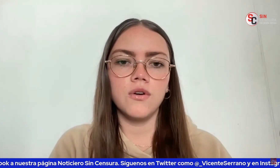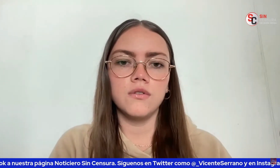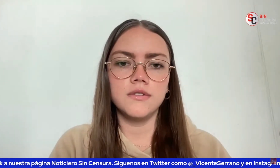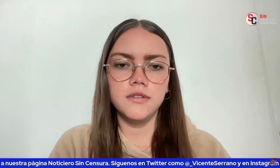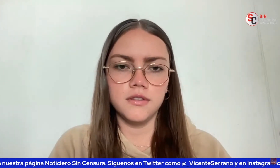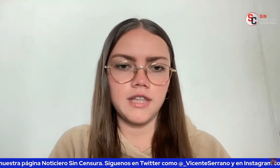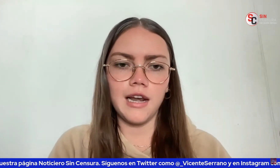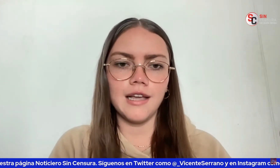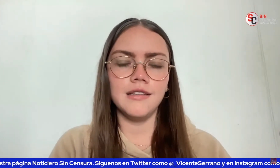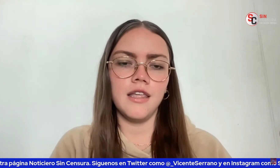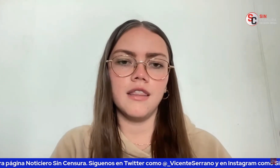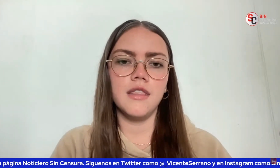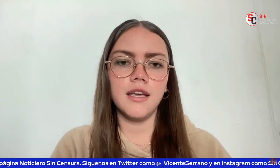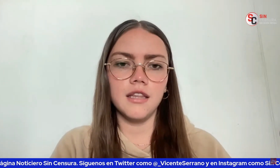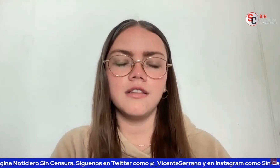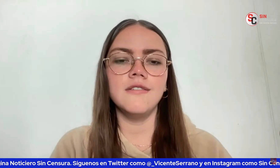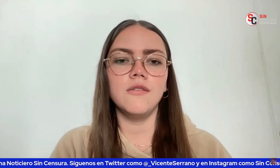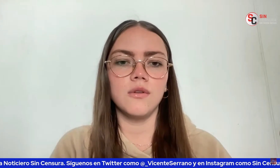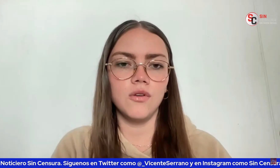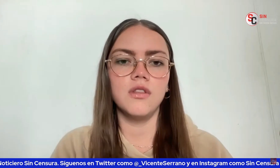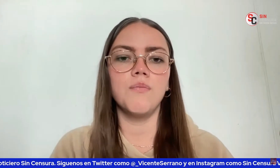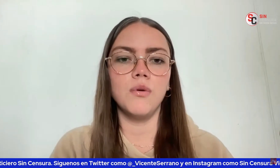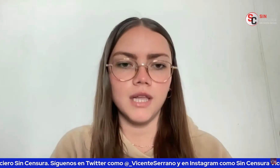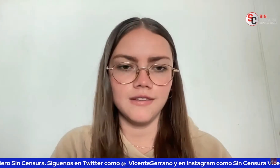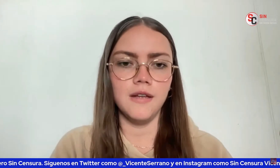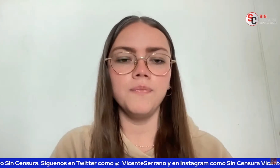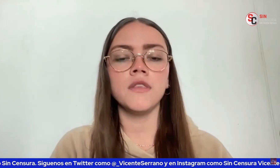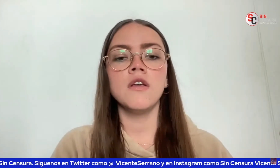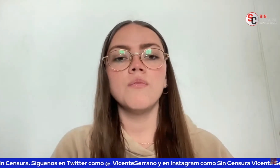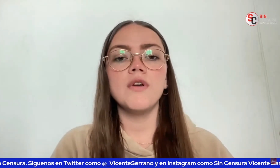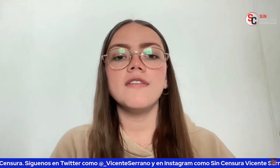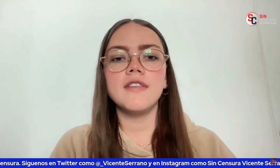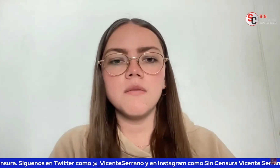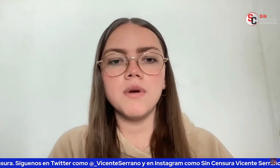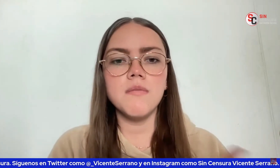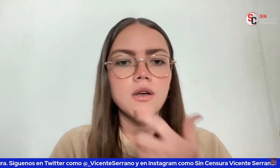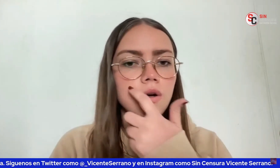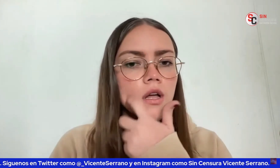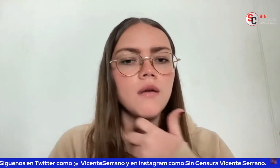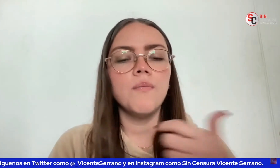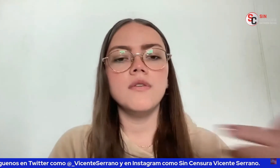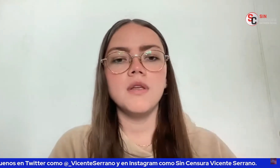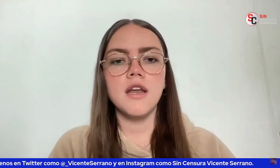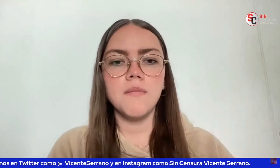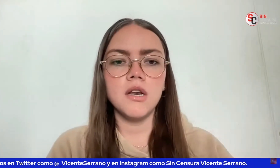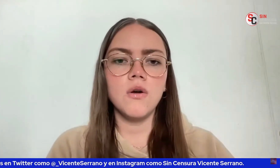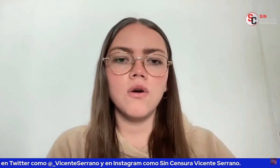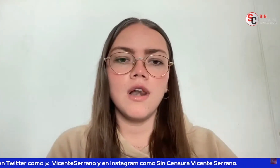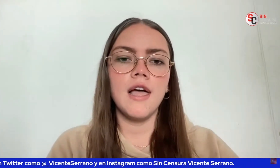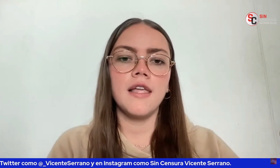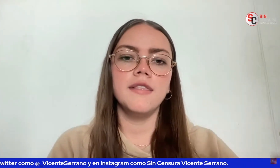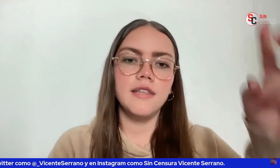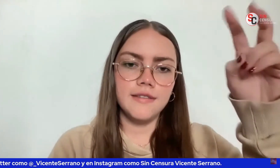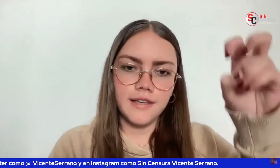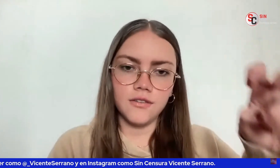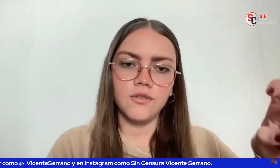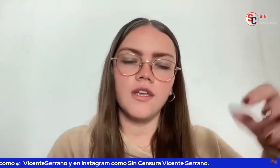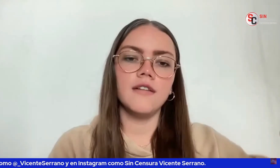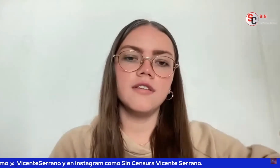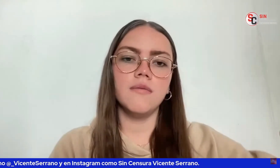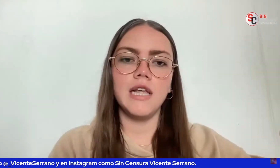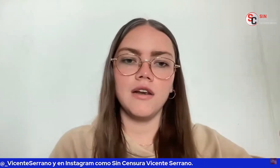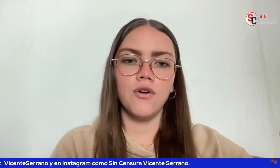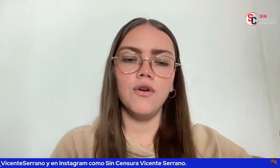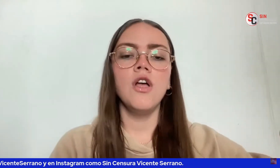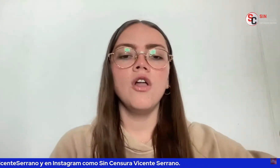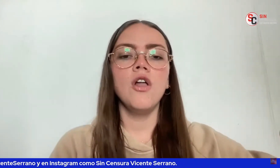país con tal cantidad de gente en situación de pobreza, pues están primero, pues vino la disque